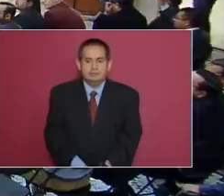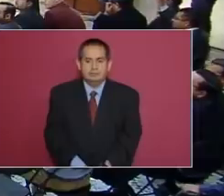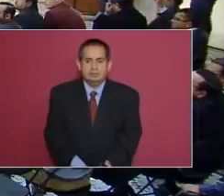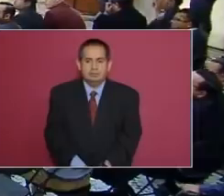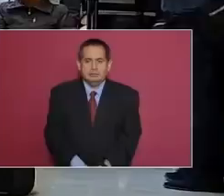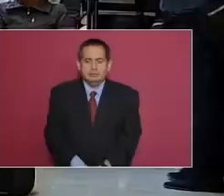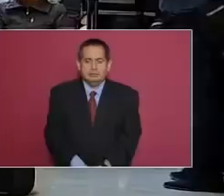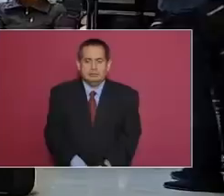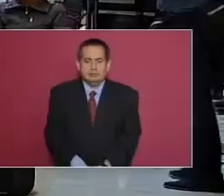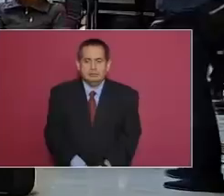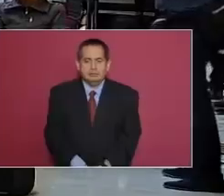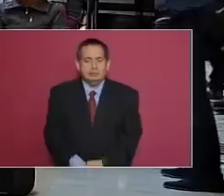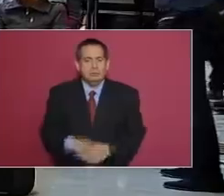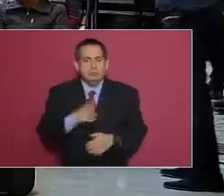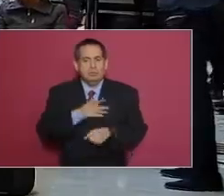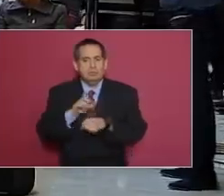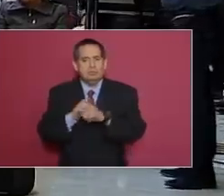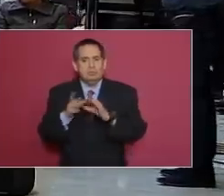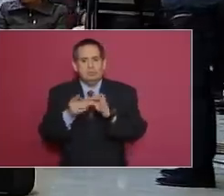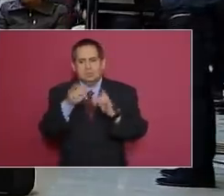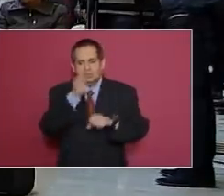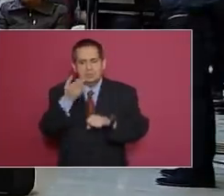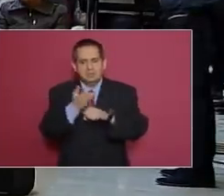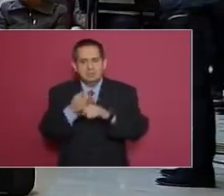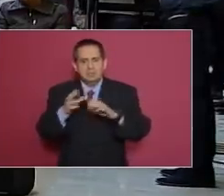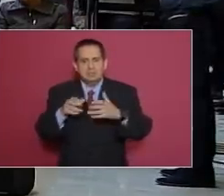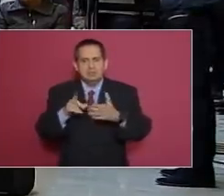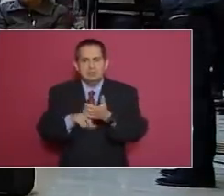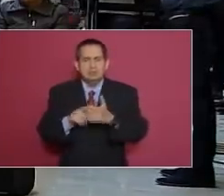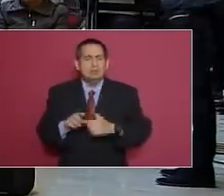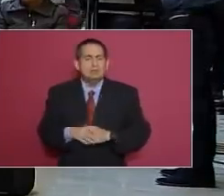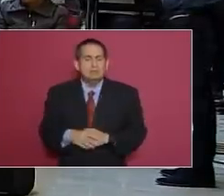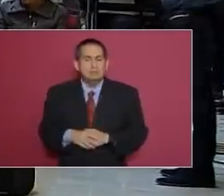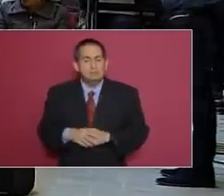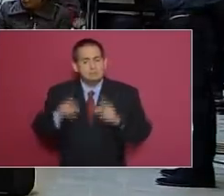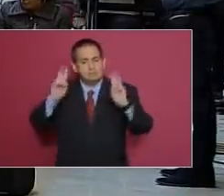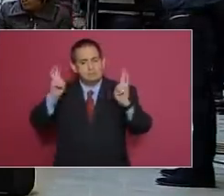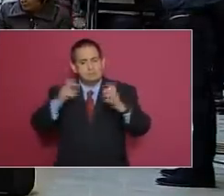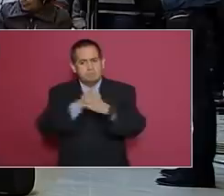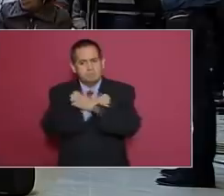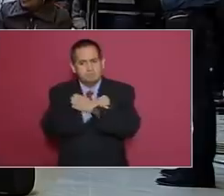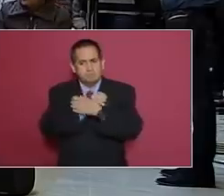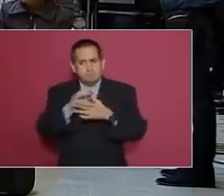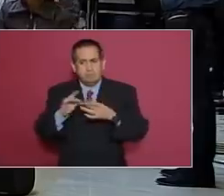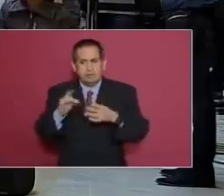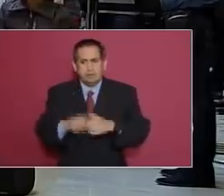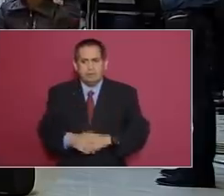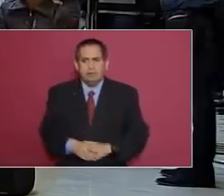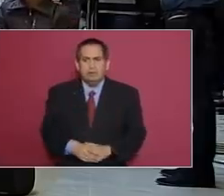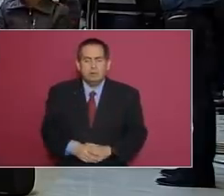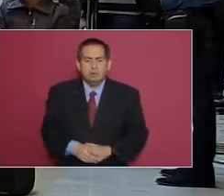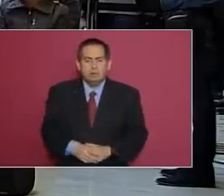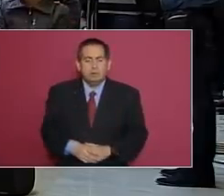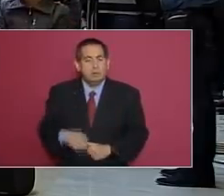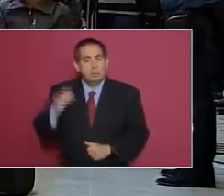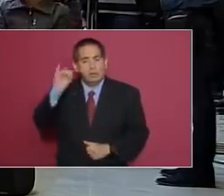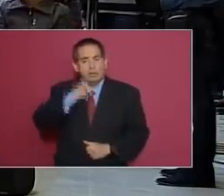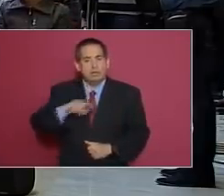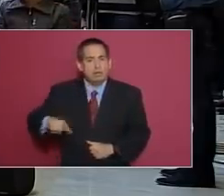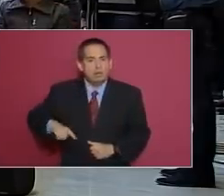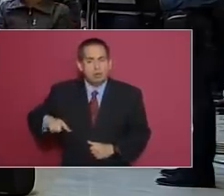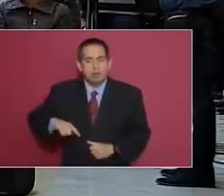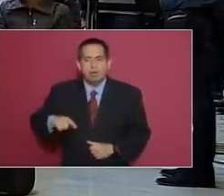Presidente, gracias. Buenos días, secretario. Preguntarle en tema educativo. El día del informe, la jefa de gobierno